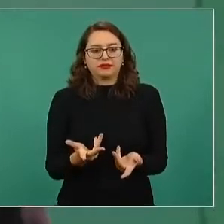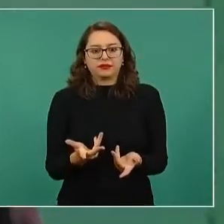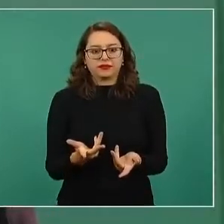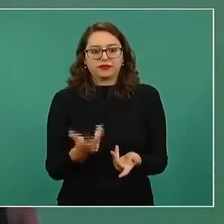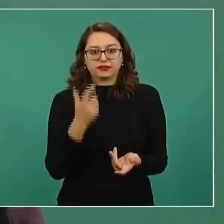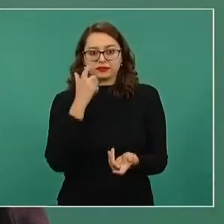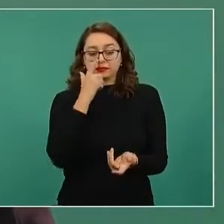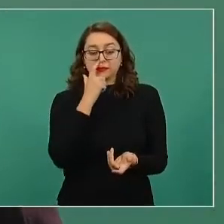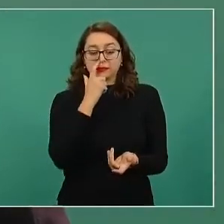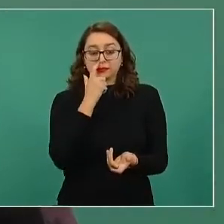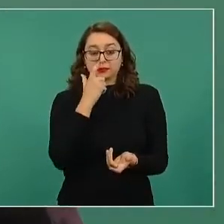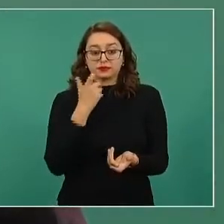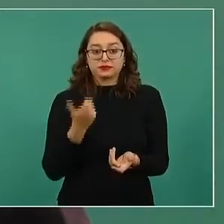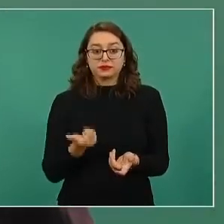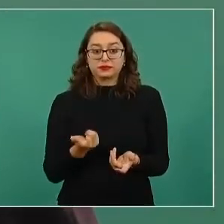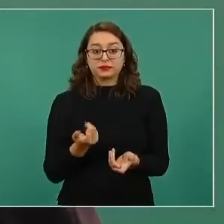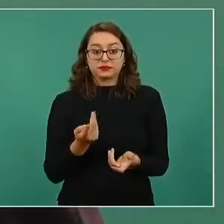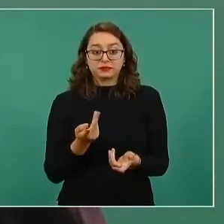Cuando